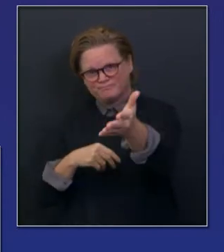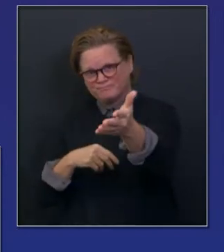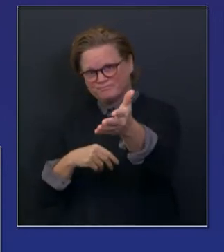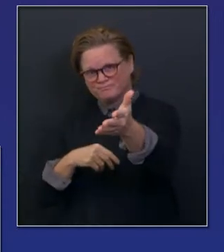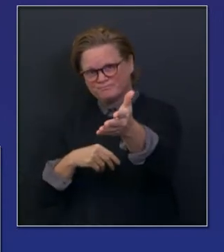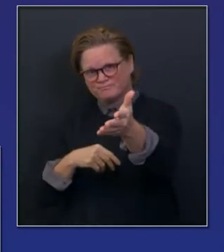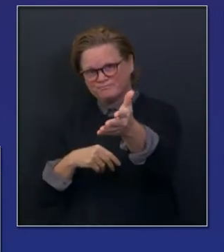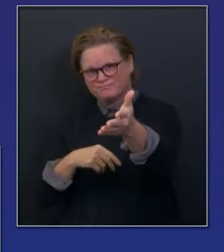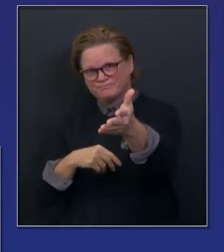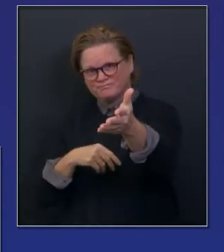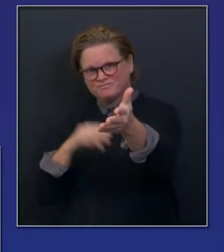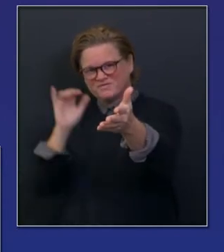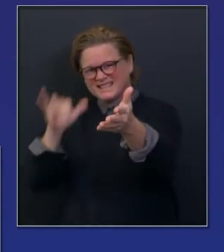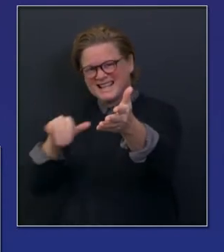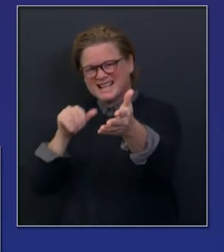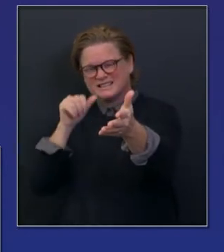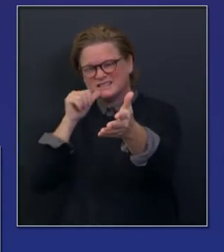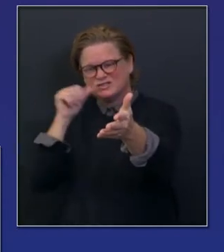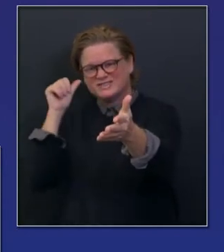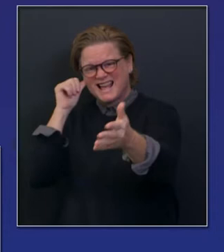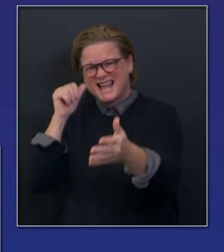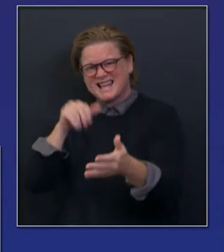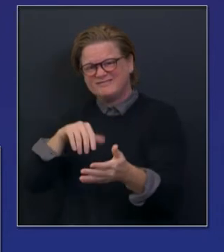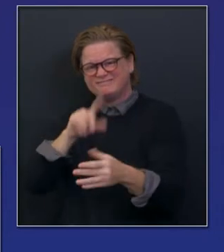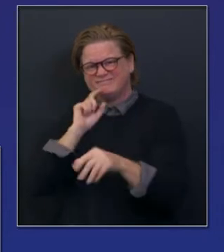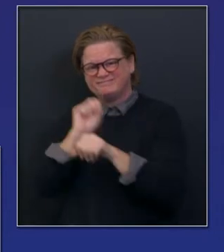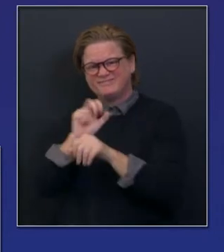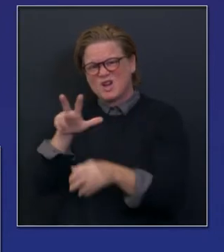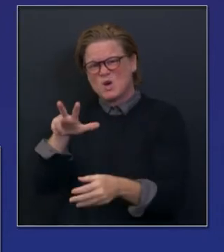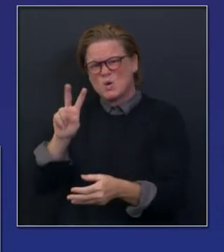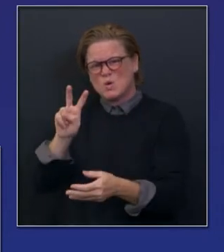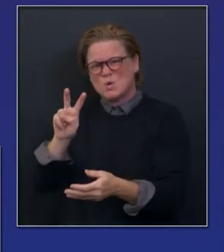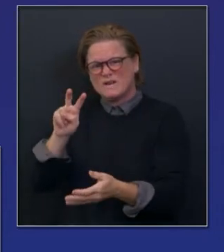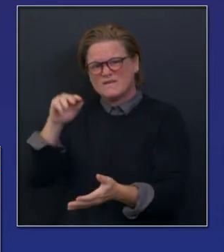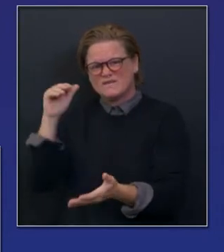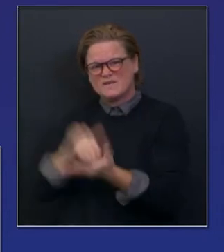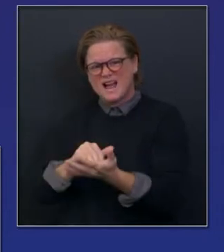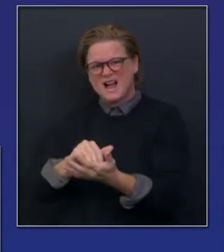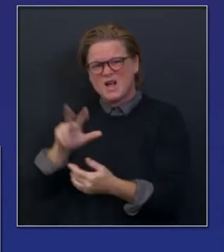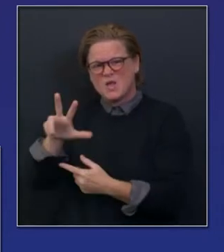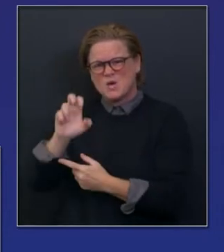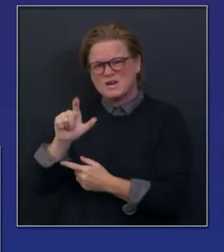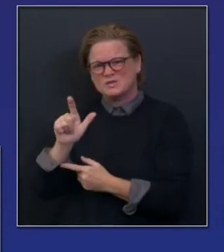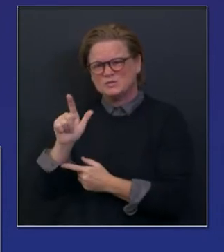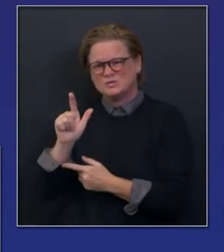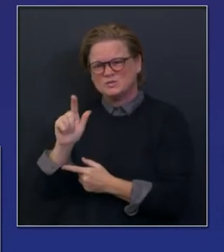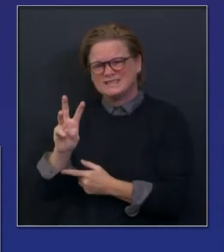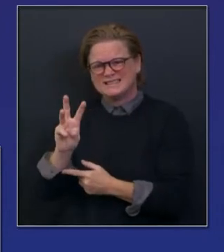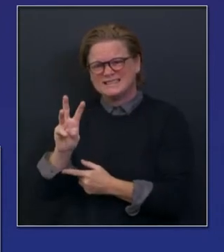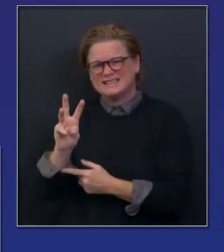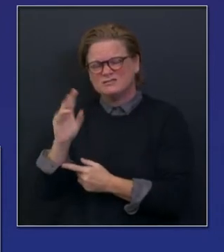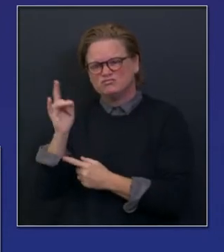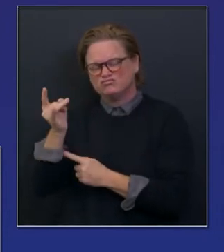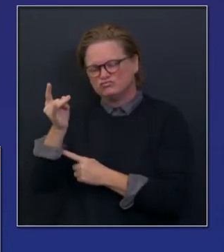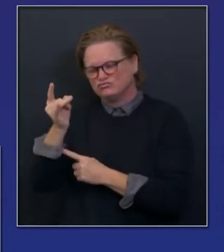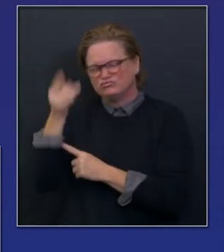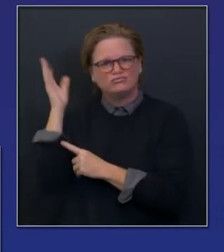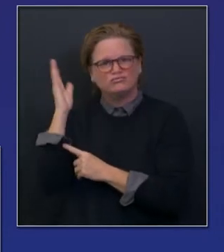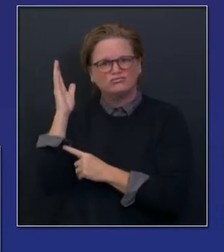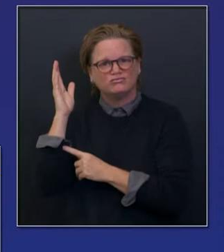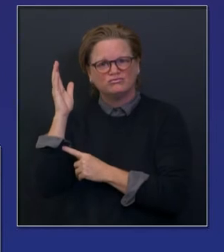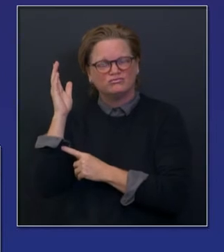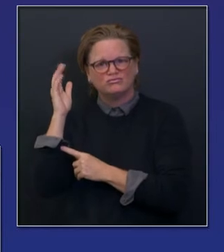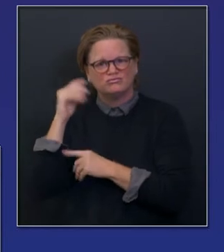casos. Ayer las cifras estaban como por el promedio de los últimos 7 días. Son cifras